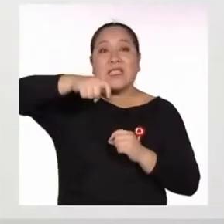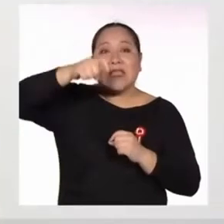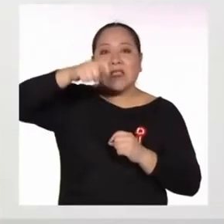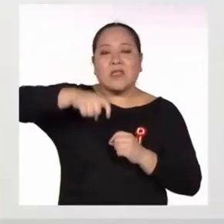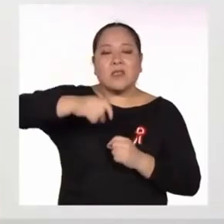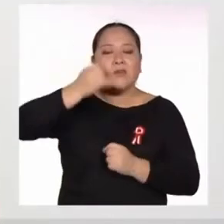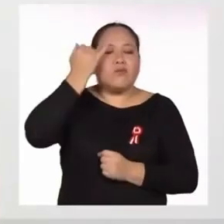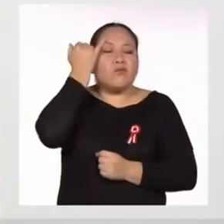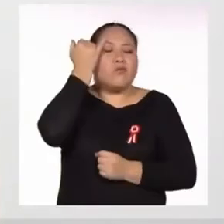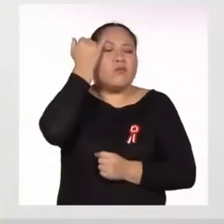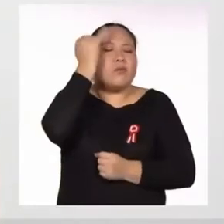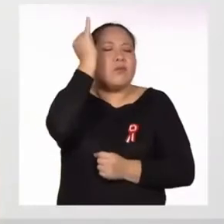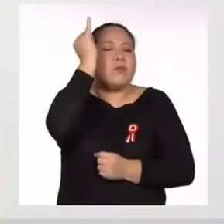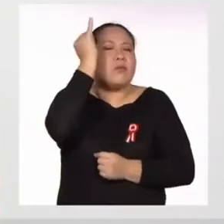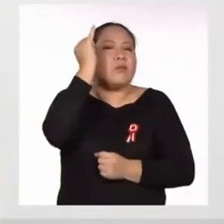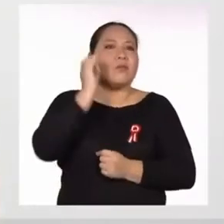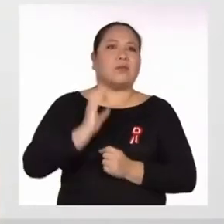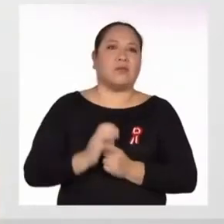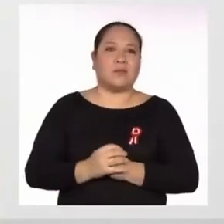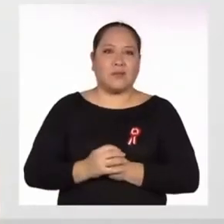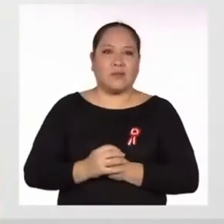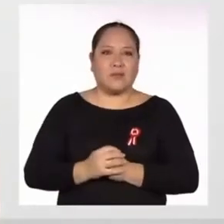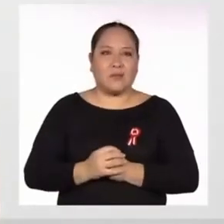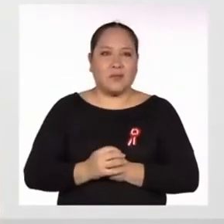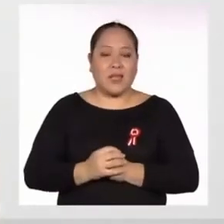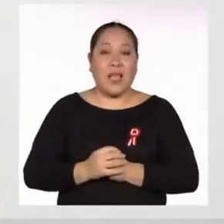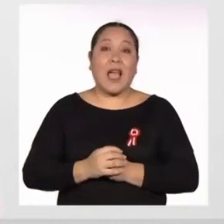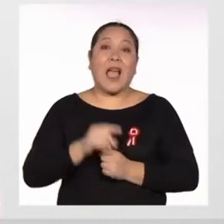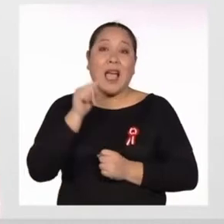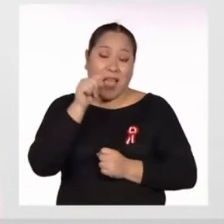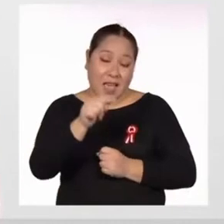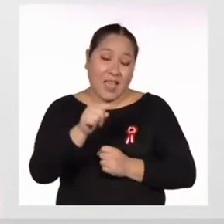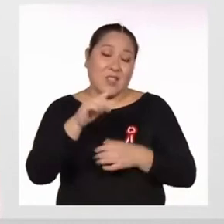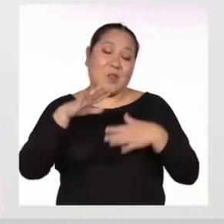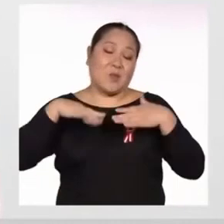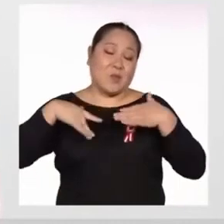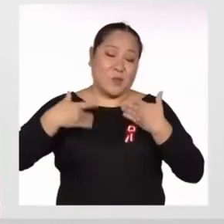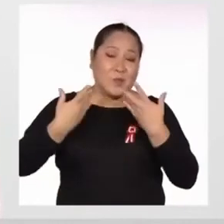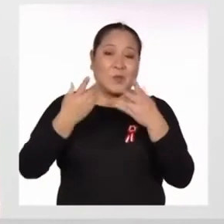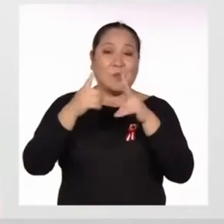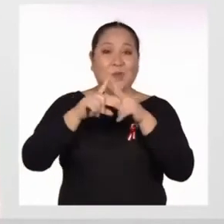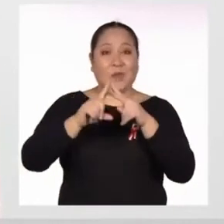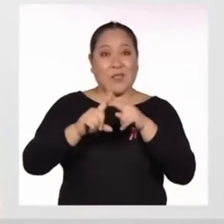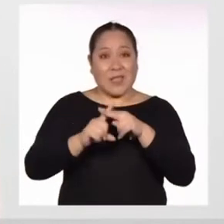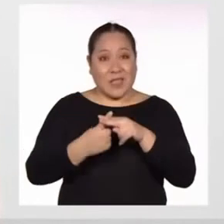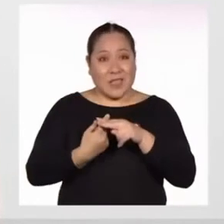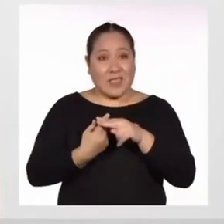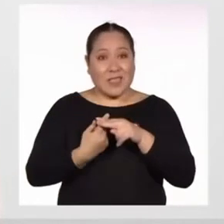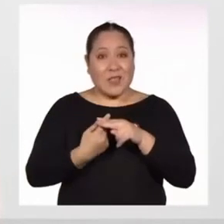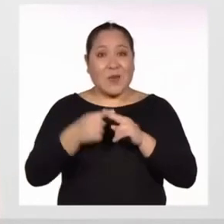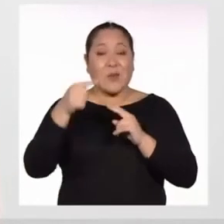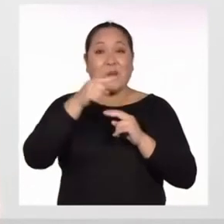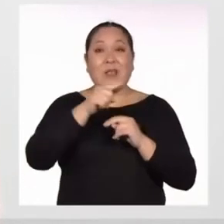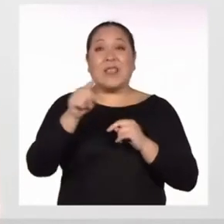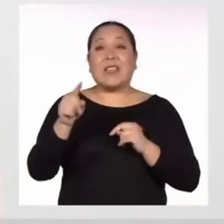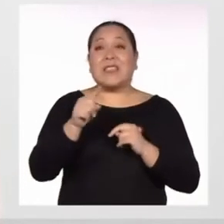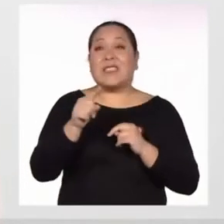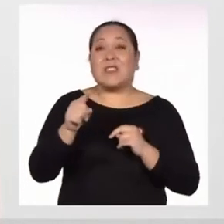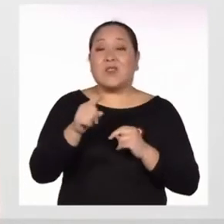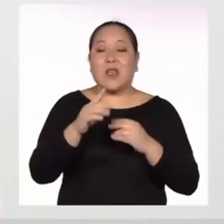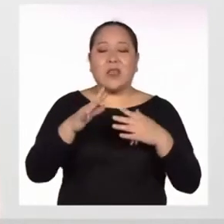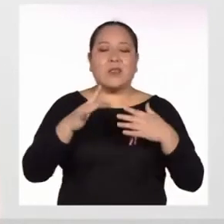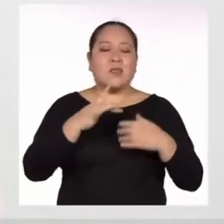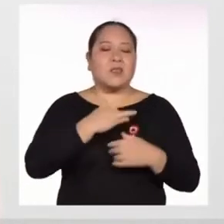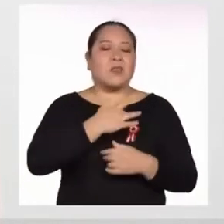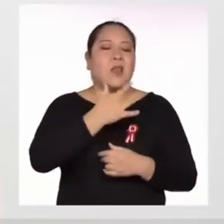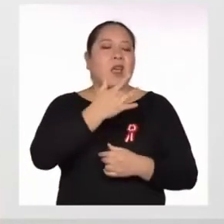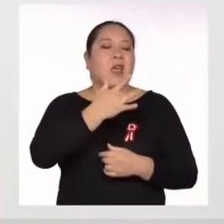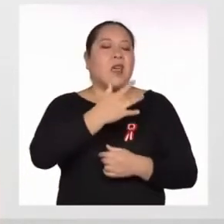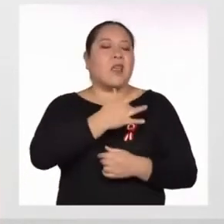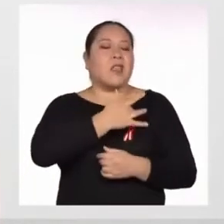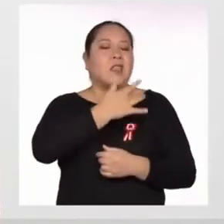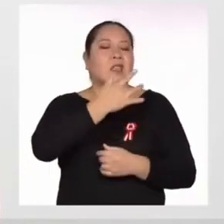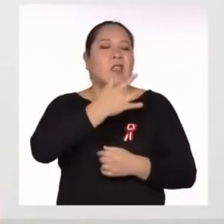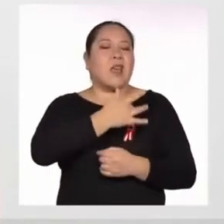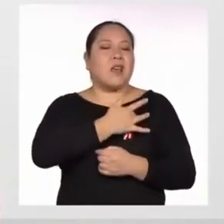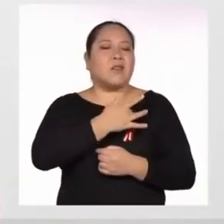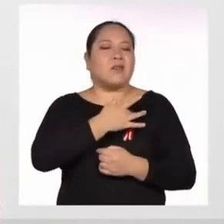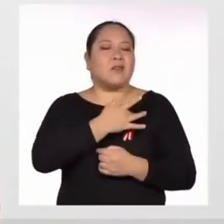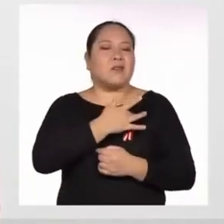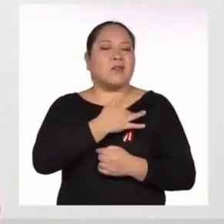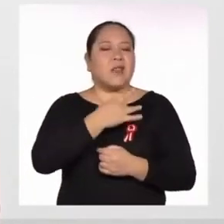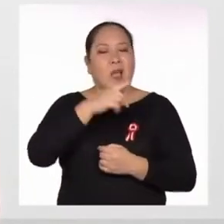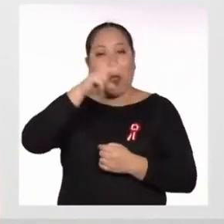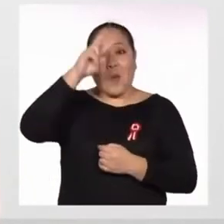algo por lo que podemos empezar para que se inspiren de peruanidad es pensando en un concepto